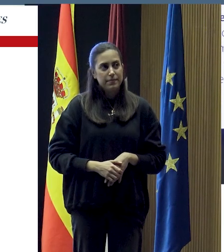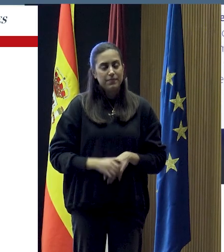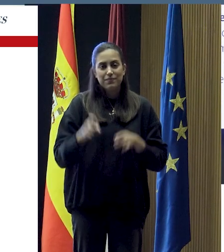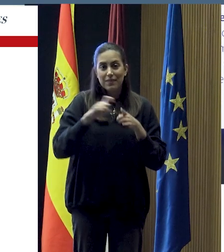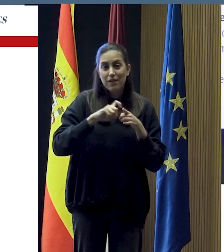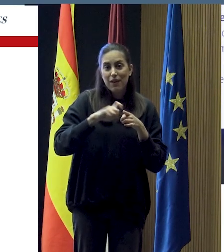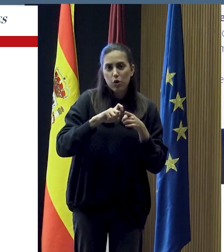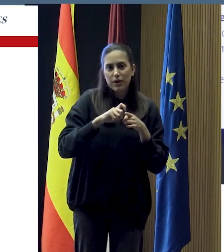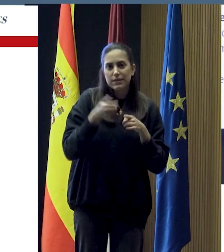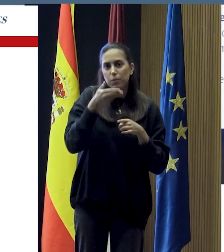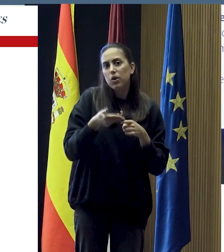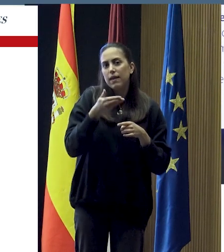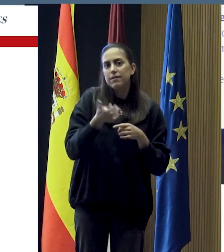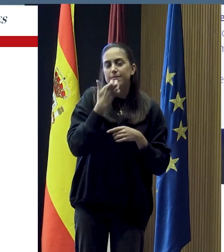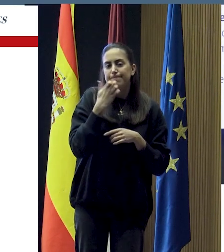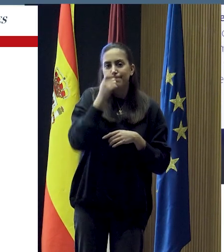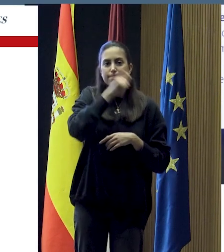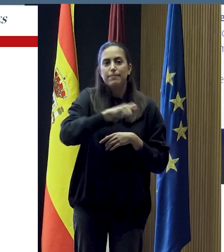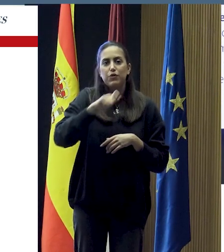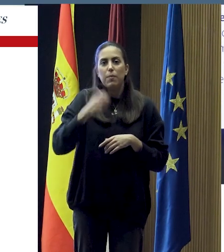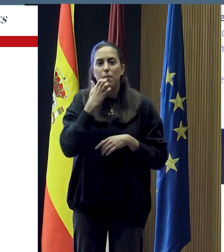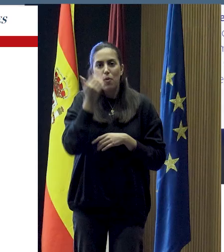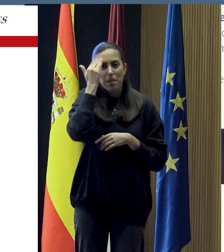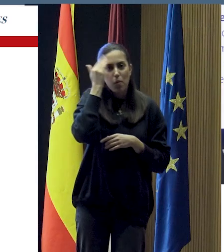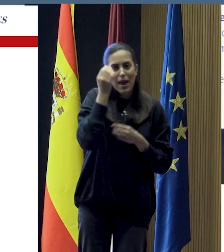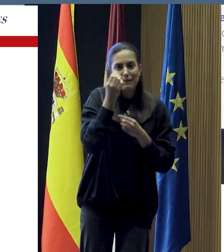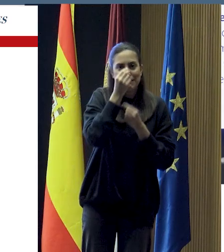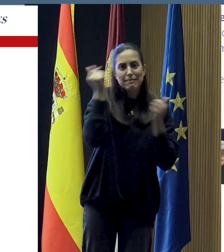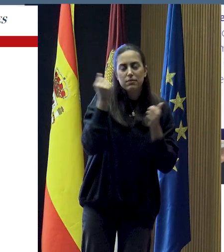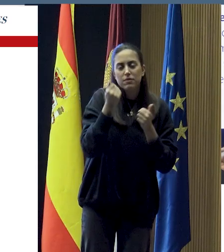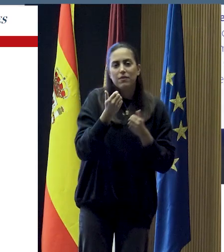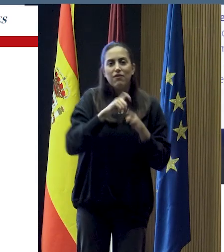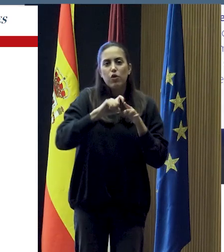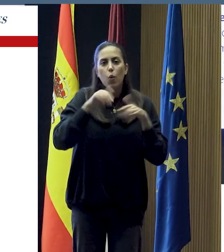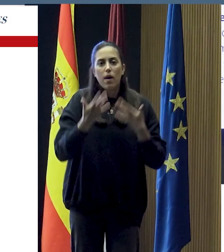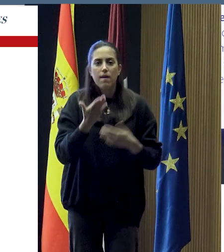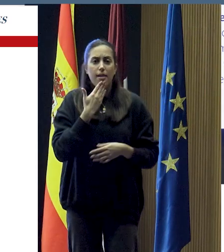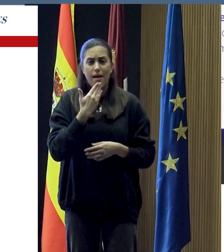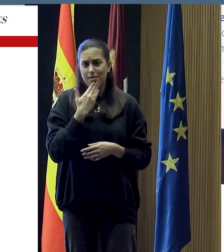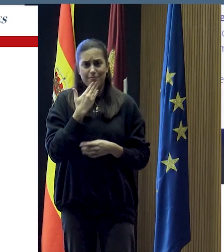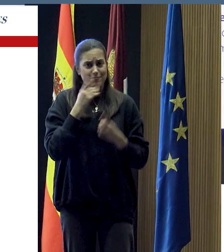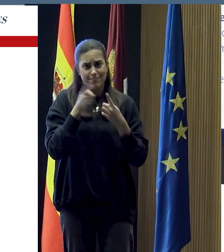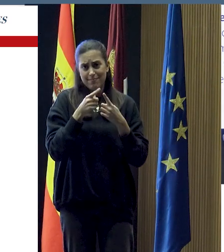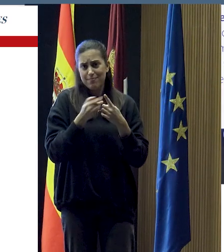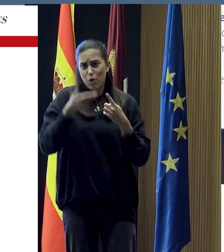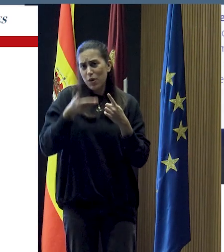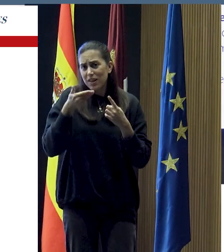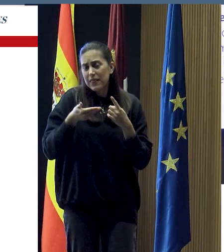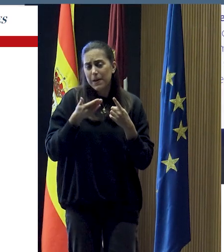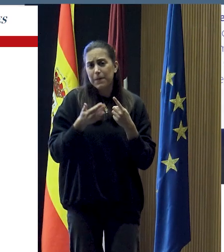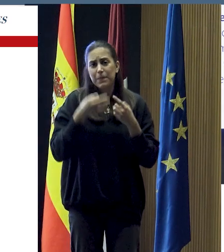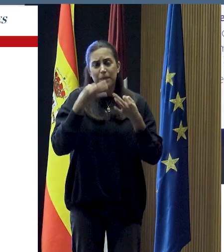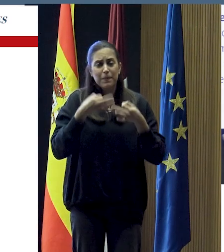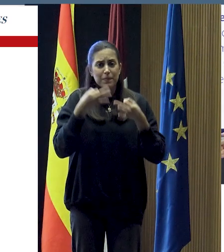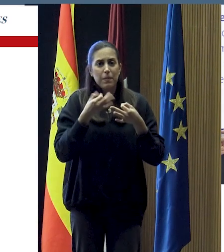Factores que se deben de tener en cuenta si hay pérdida o no de memoria, pues la edad. Obviamente la edad es un factor y hay que tenerlo en cuenta, pero siempre teniendo